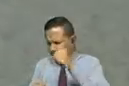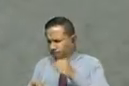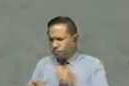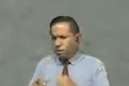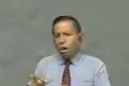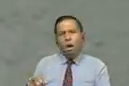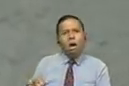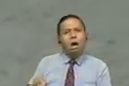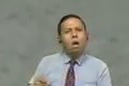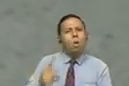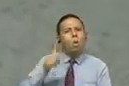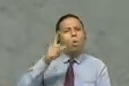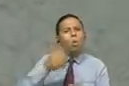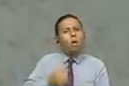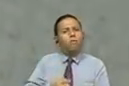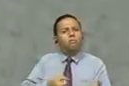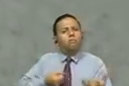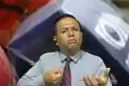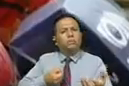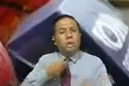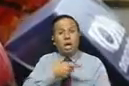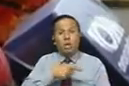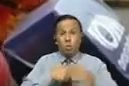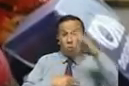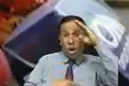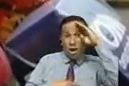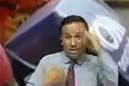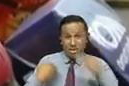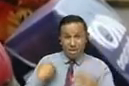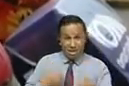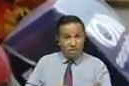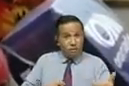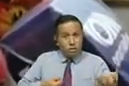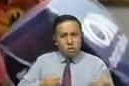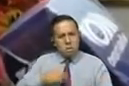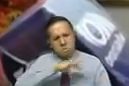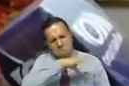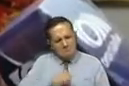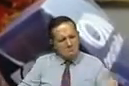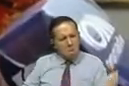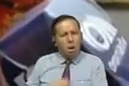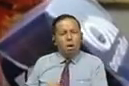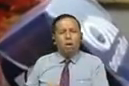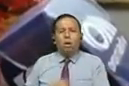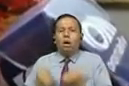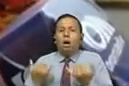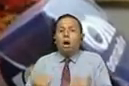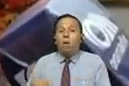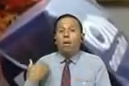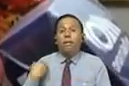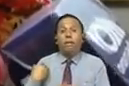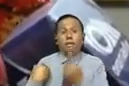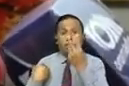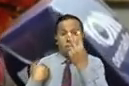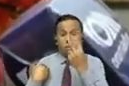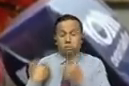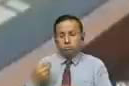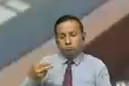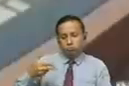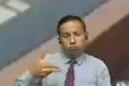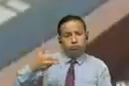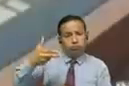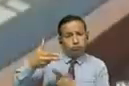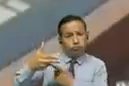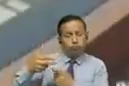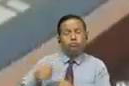a los guardias en pleno atraco. Al momento aquí tenemos dos armas de fuego, posiblemente de los delincuentes.